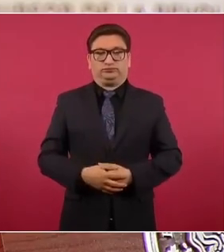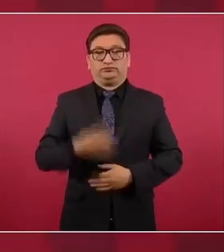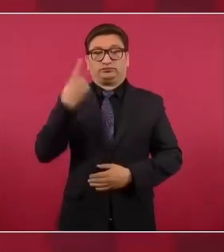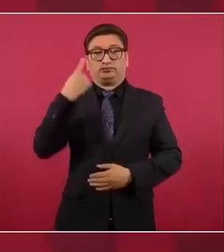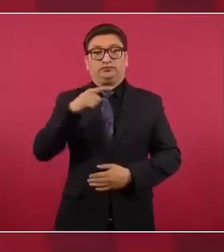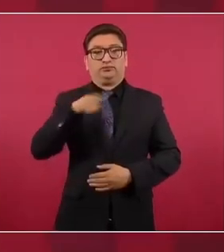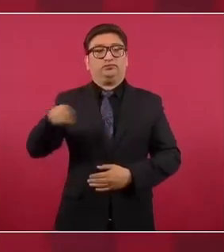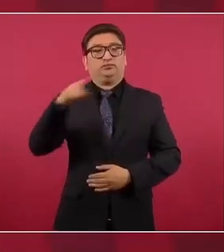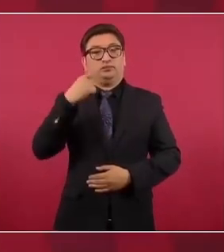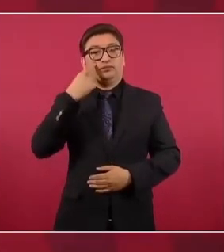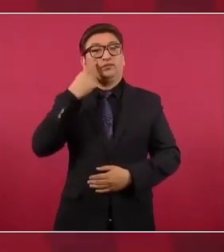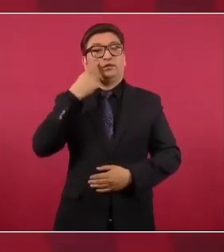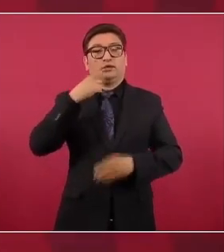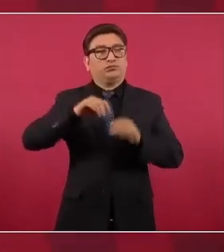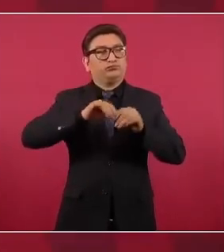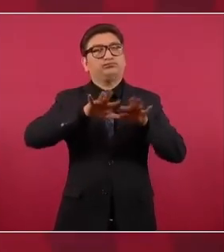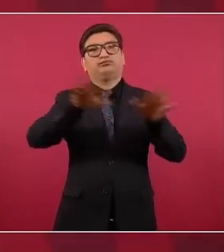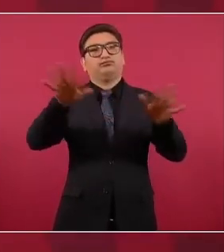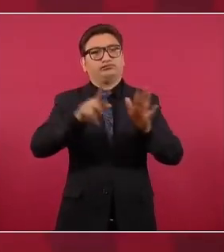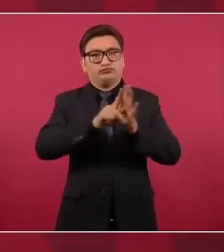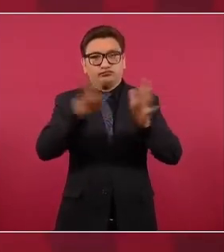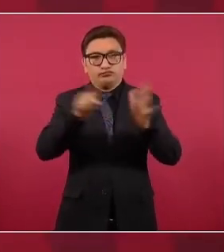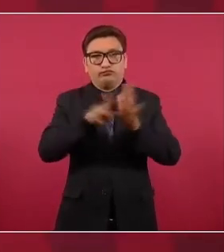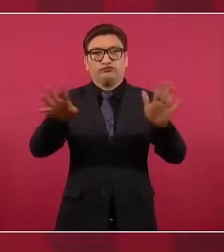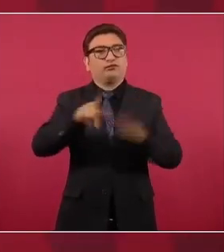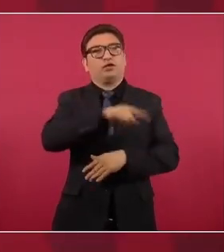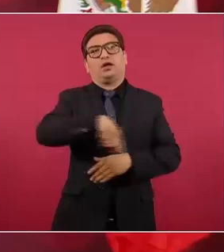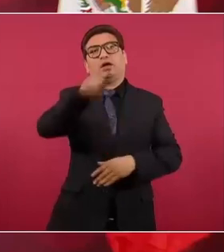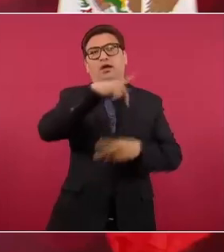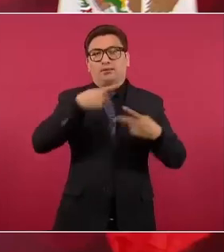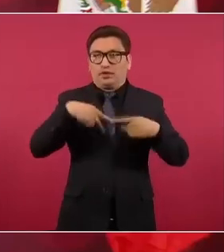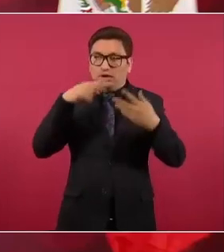para que la gente sepa.